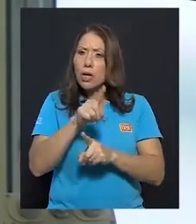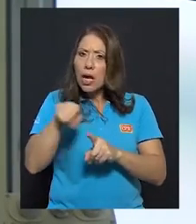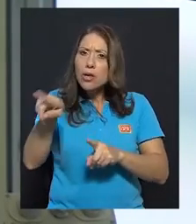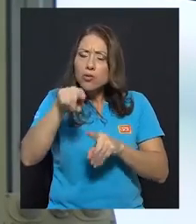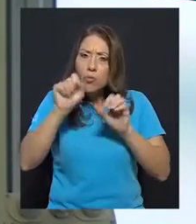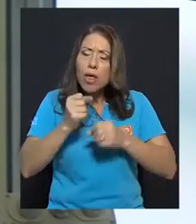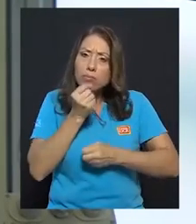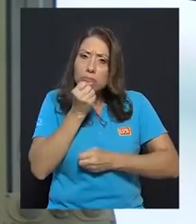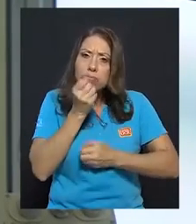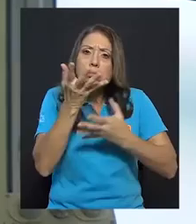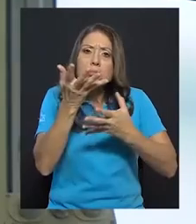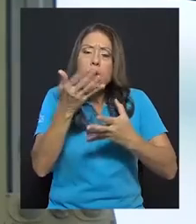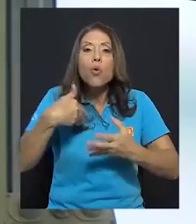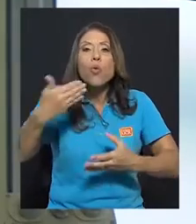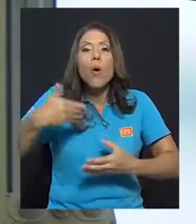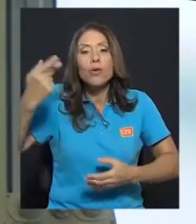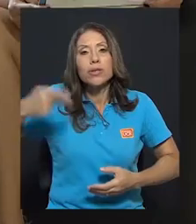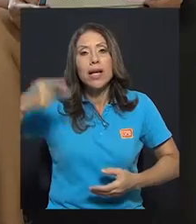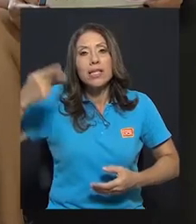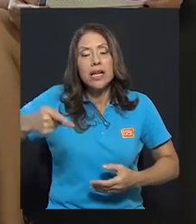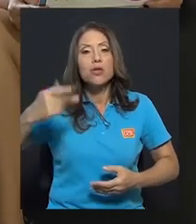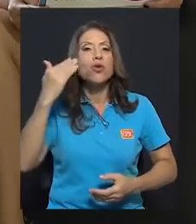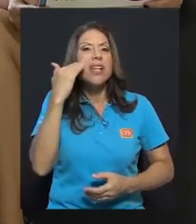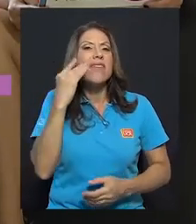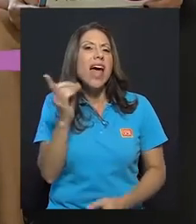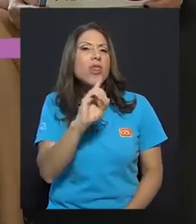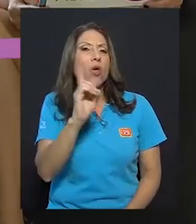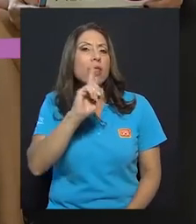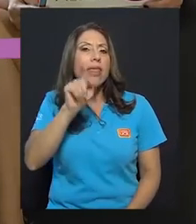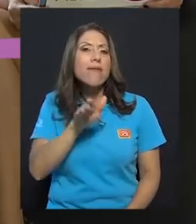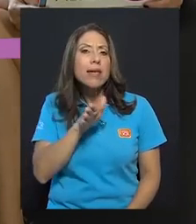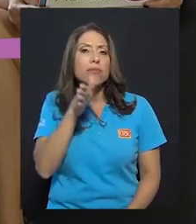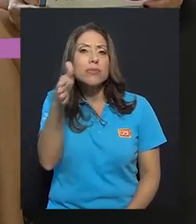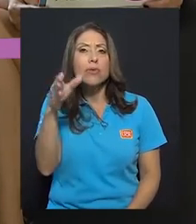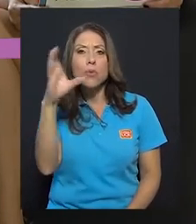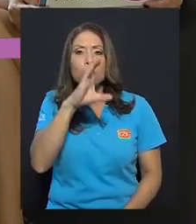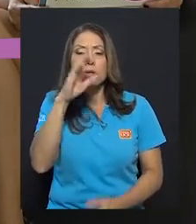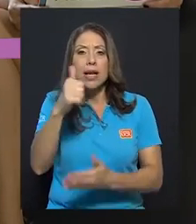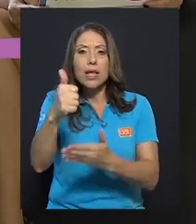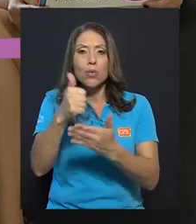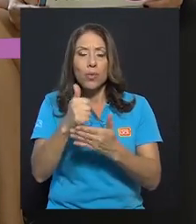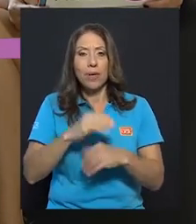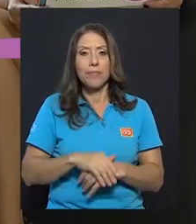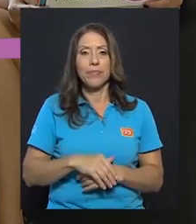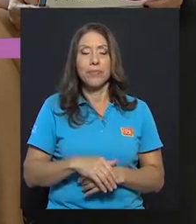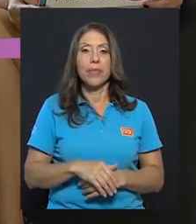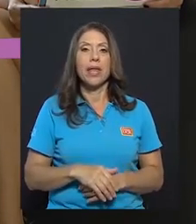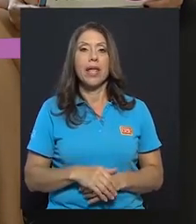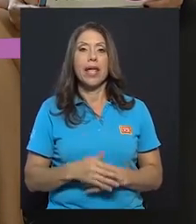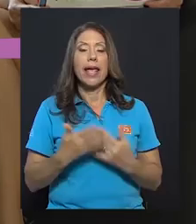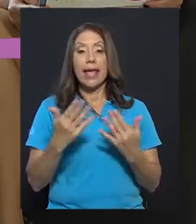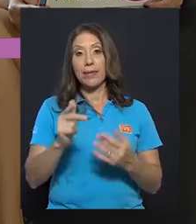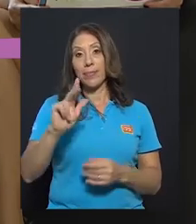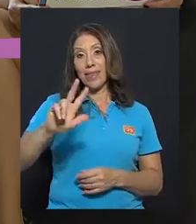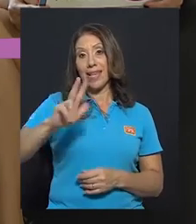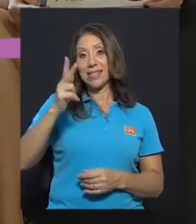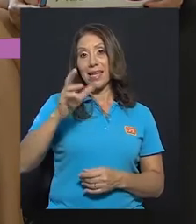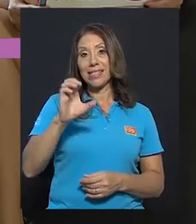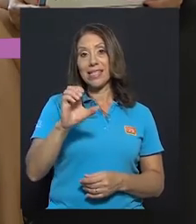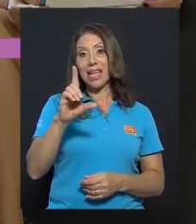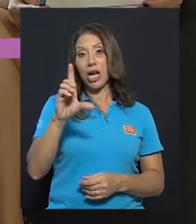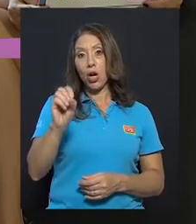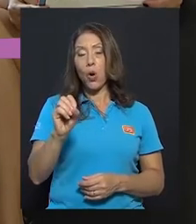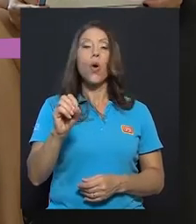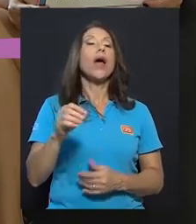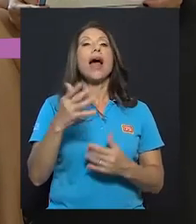tener claridad de cuándo están en riesgo y a quién recurrir. En el caso de educación diversificada, en el caso de tercer ciclo